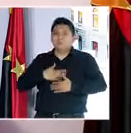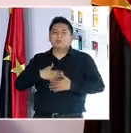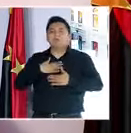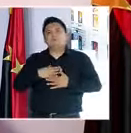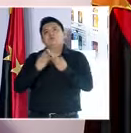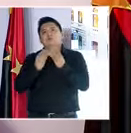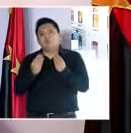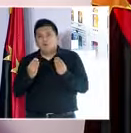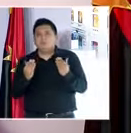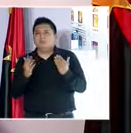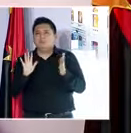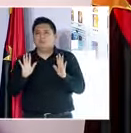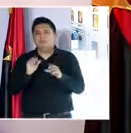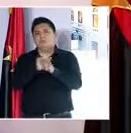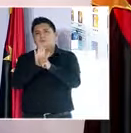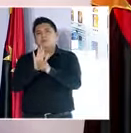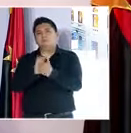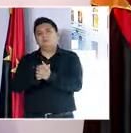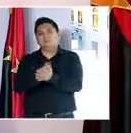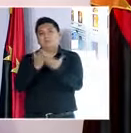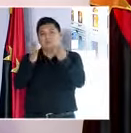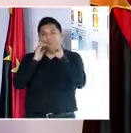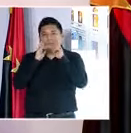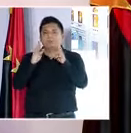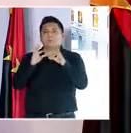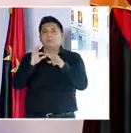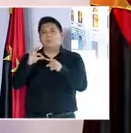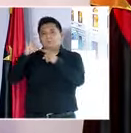un agradecimiento especial.